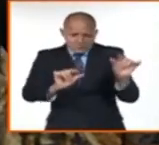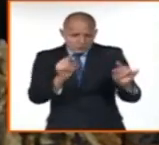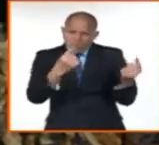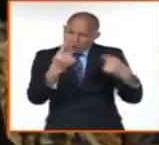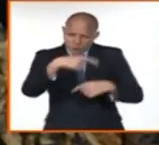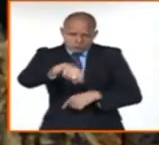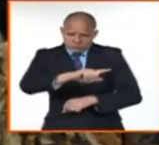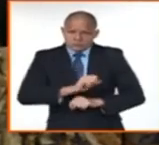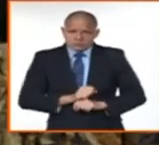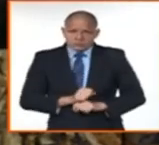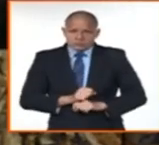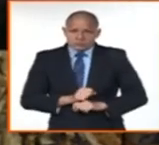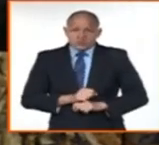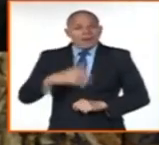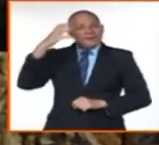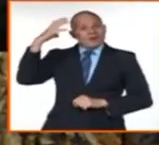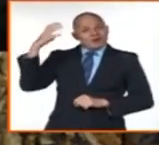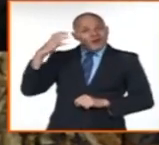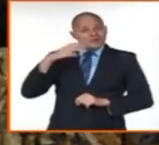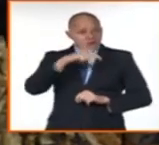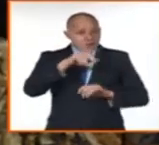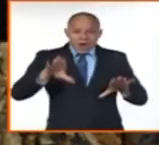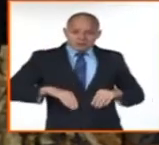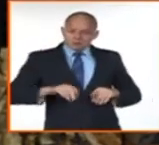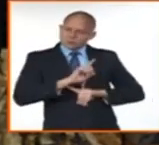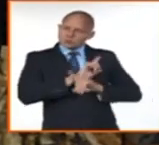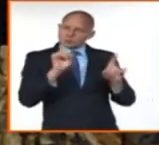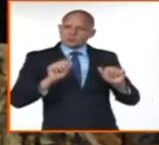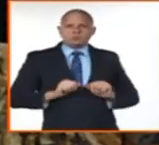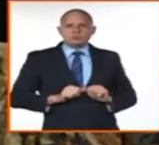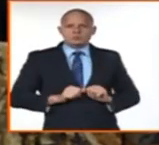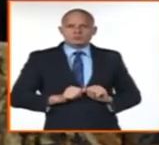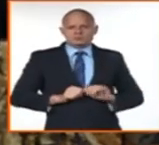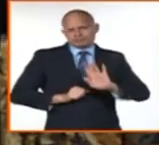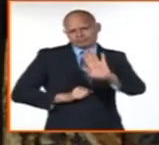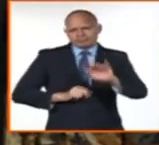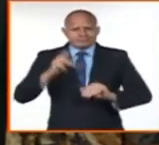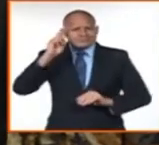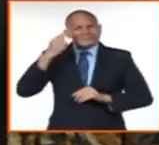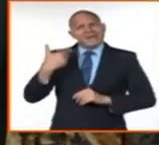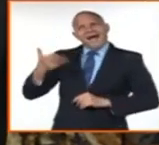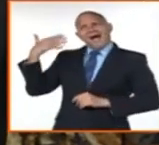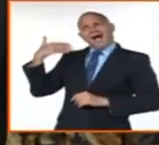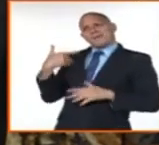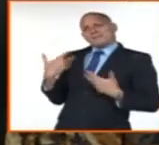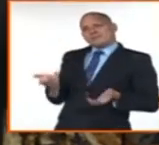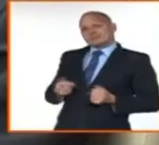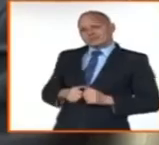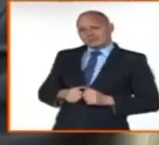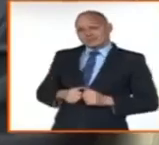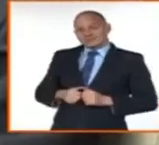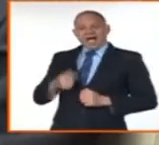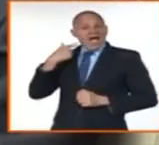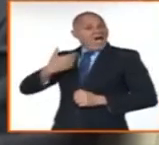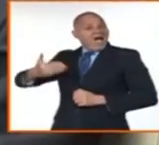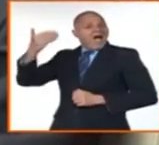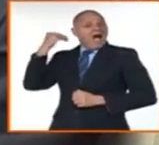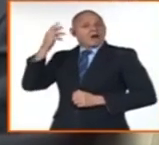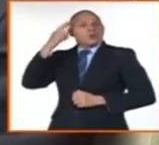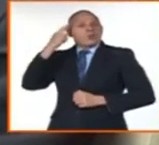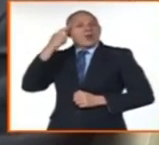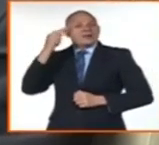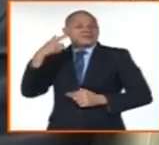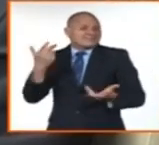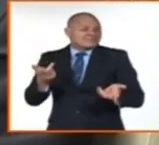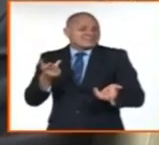estaba asociado la eliminación de la esclavitud, que es la lucha contra el racismo, con el ideal independentista.